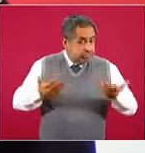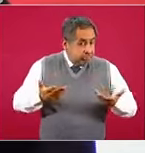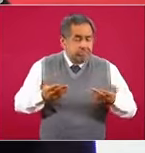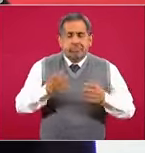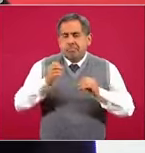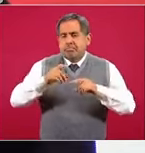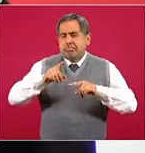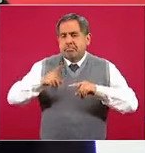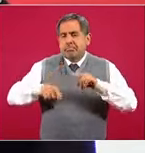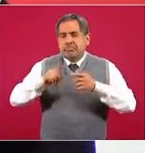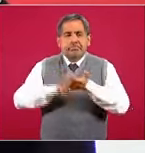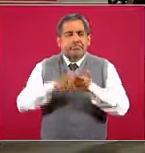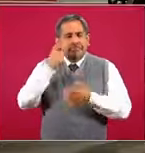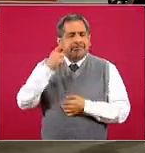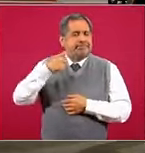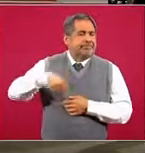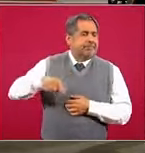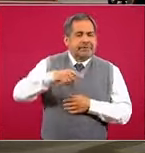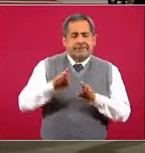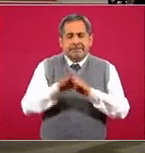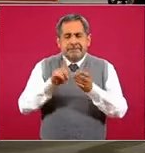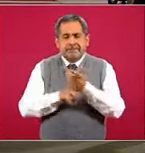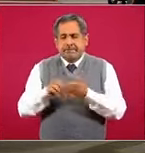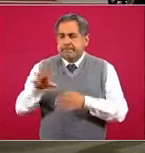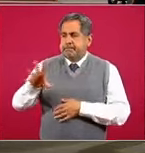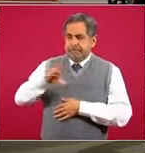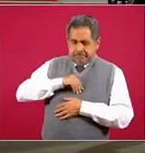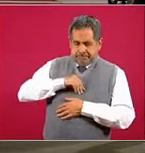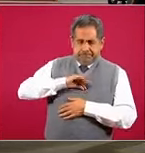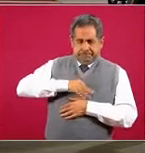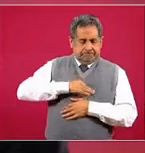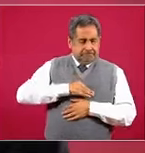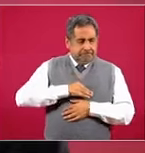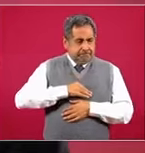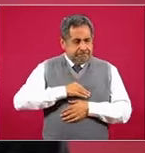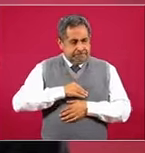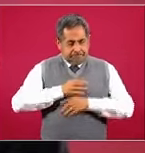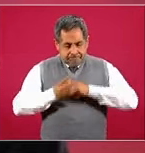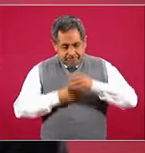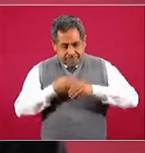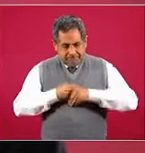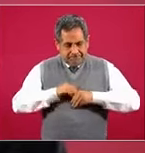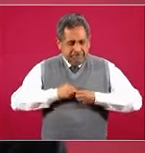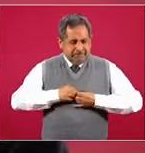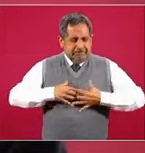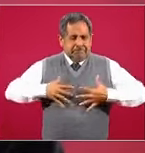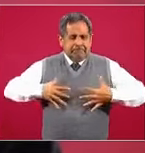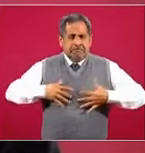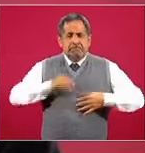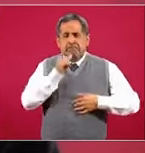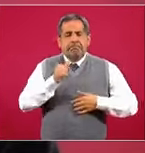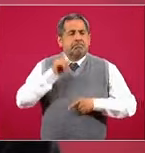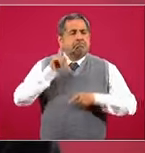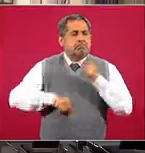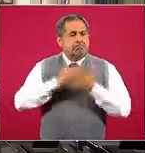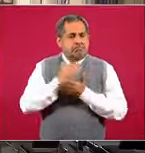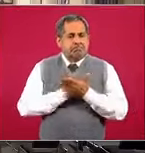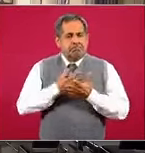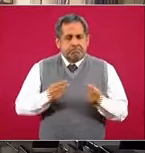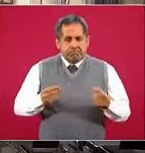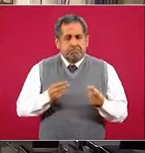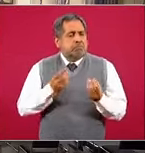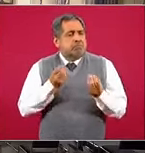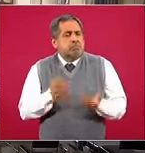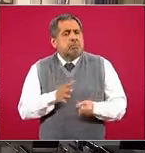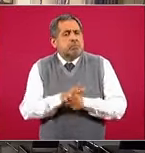si es suficiente para que inclusive si se contagia no haya replicación viral o el virus sea rápidamente contenido, o